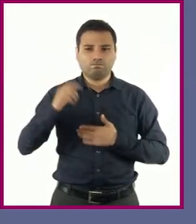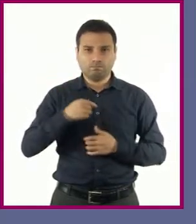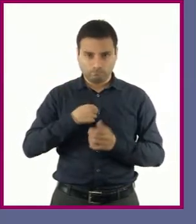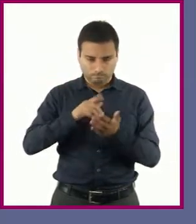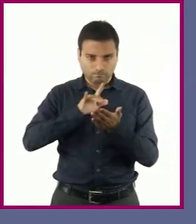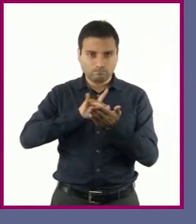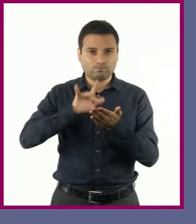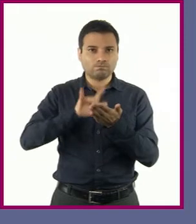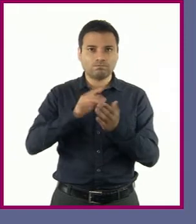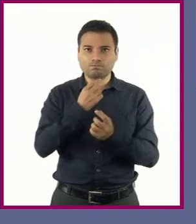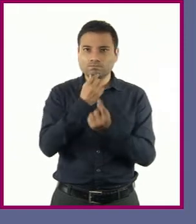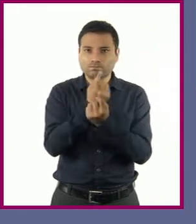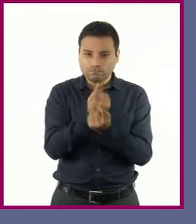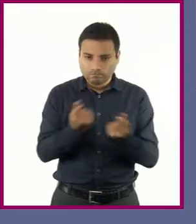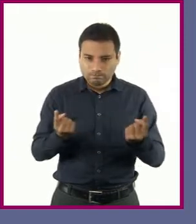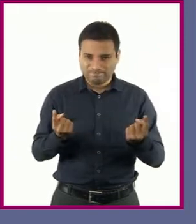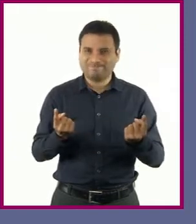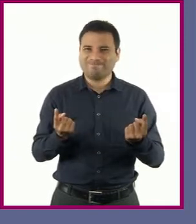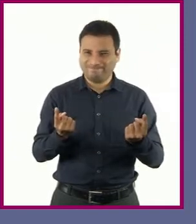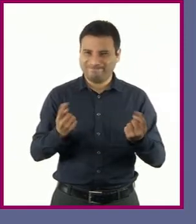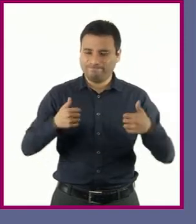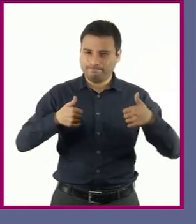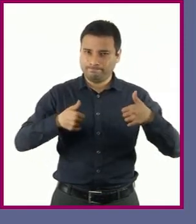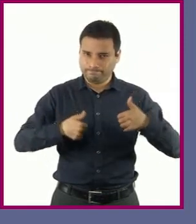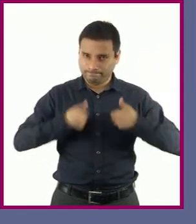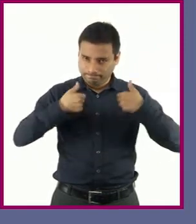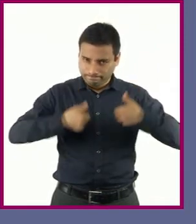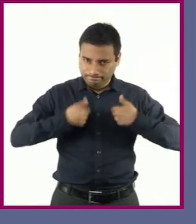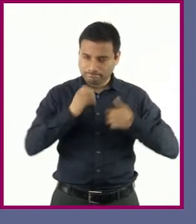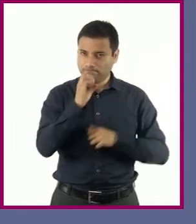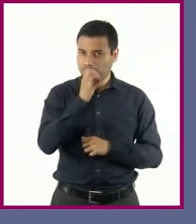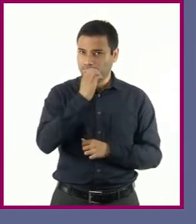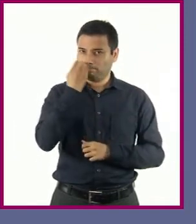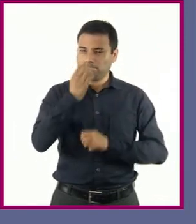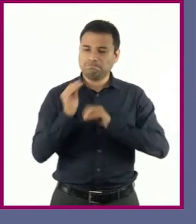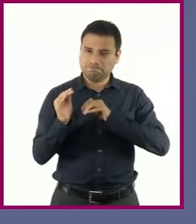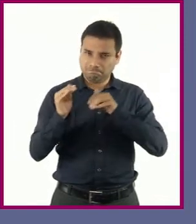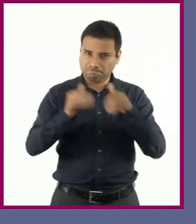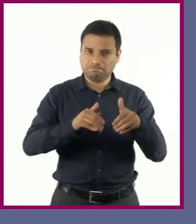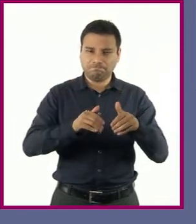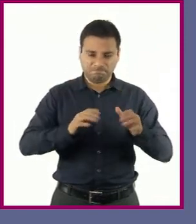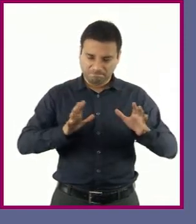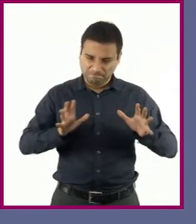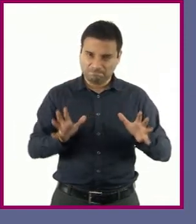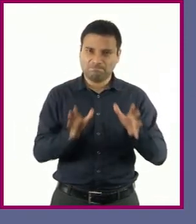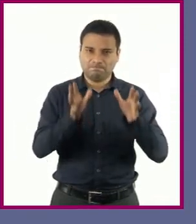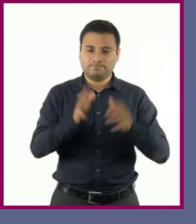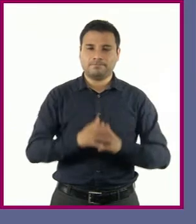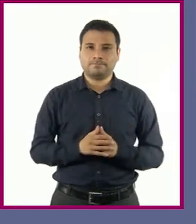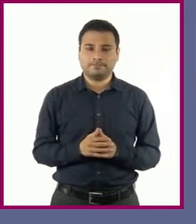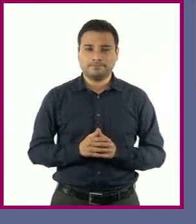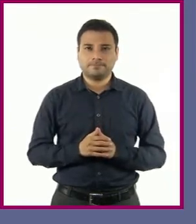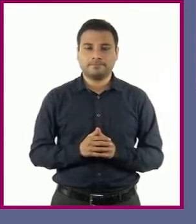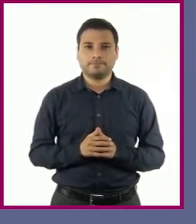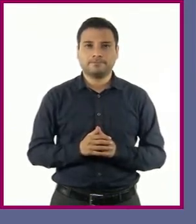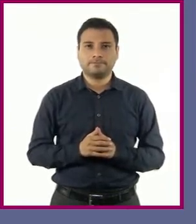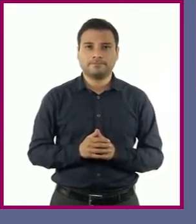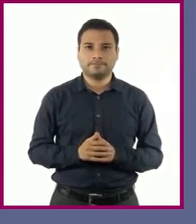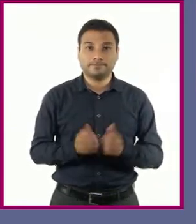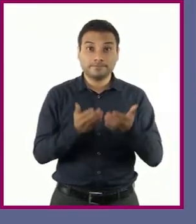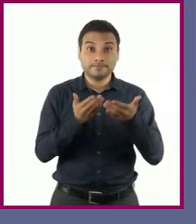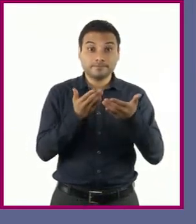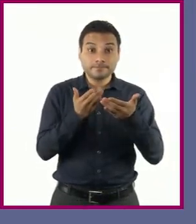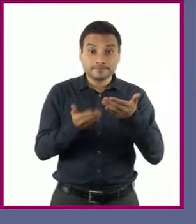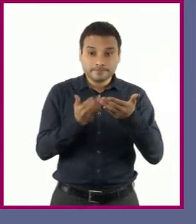educación básica de calidad a todos los niños, niñas, jóvenes y personas adultas. Ahora se